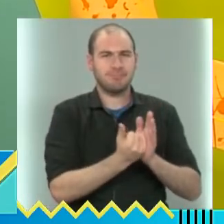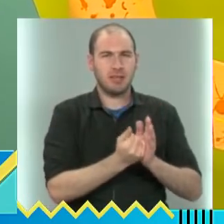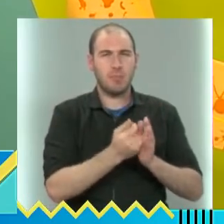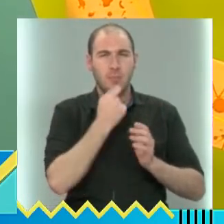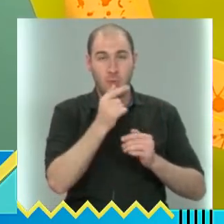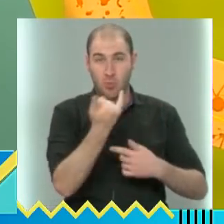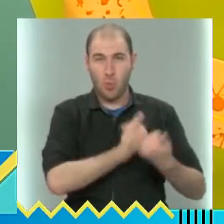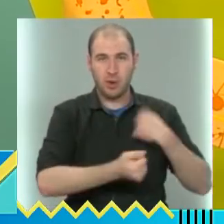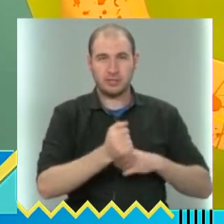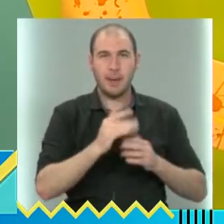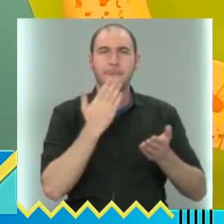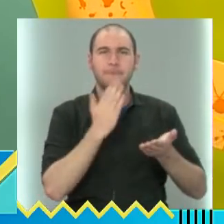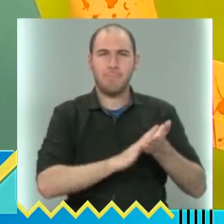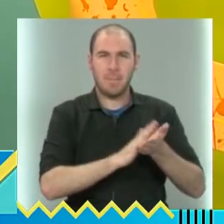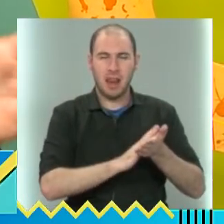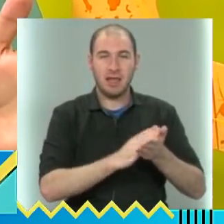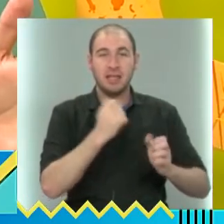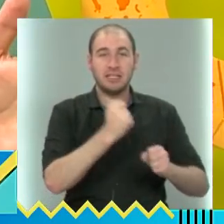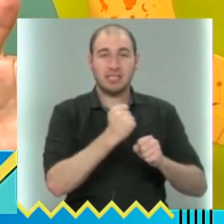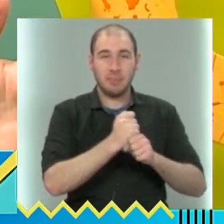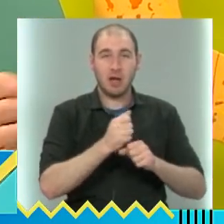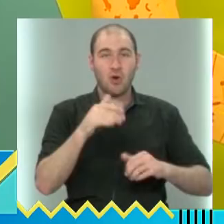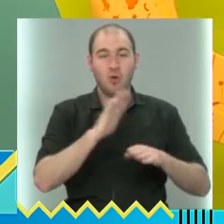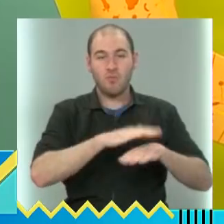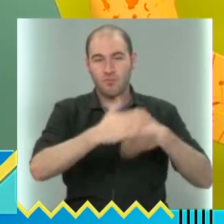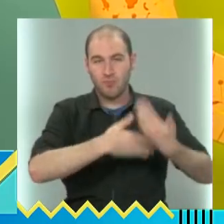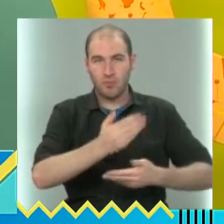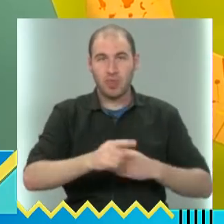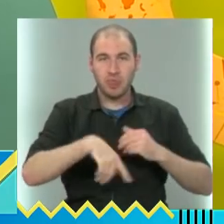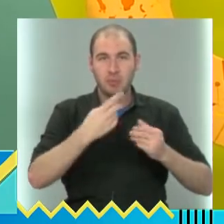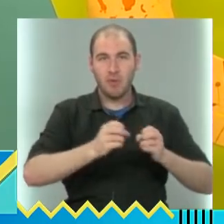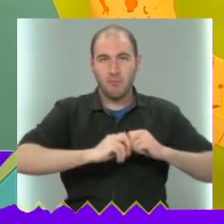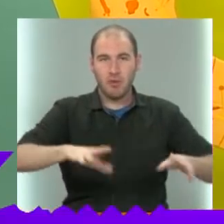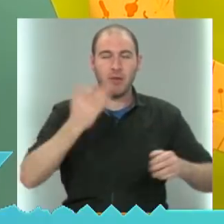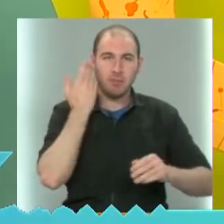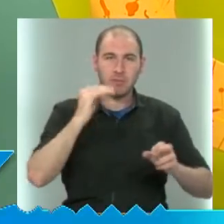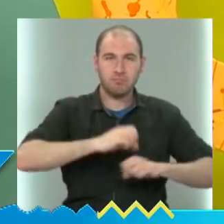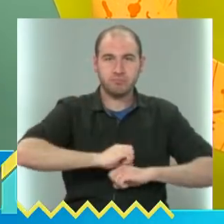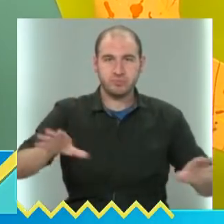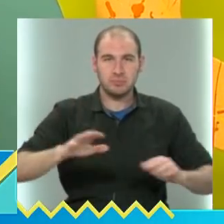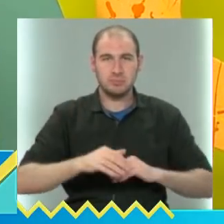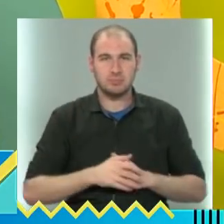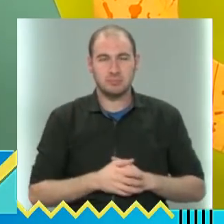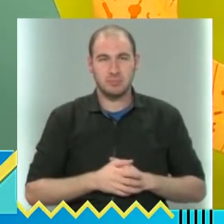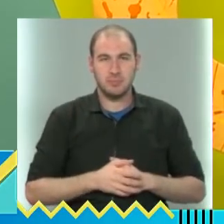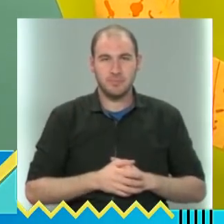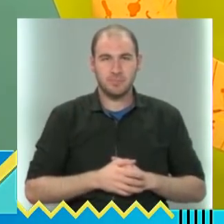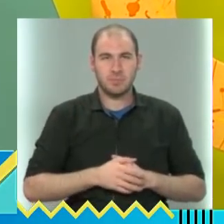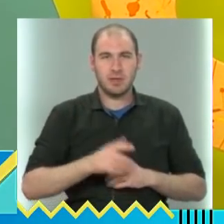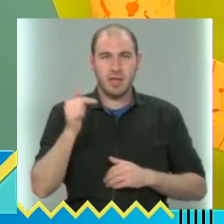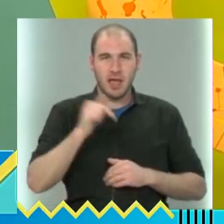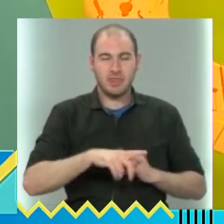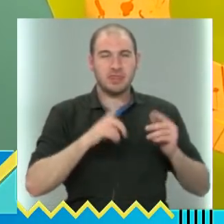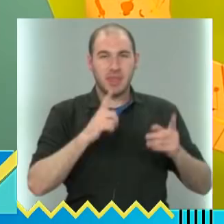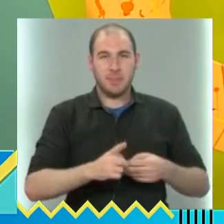caso que comentaba él, fue un documento sacado de un trabajo que estaba en elaboración, que salió, que se filtró por las redes sociales, que generó todo fue el TIO,